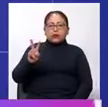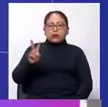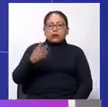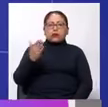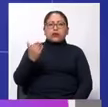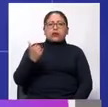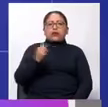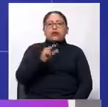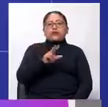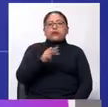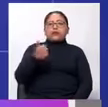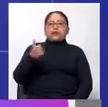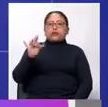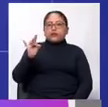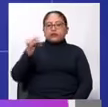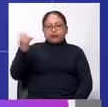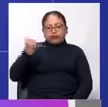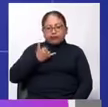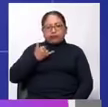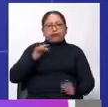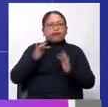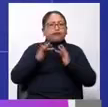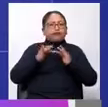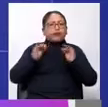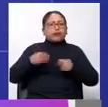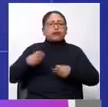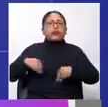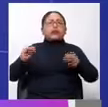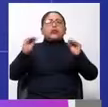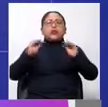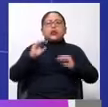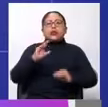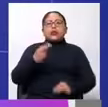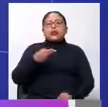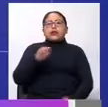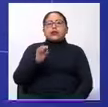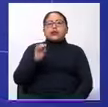732-15-318. Me pueden contactar con Chompas Tejido de Punto Santiago.